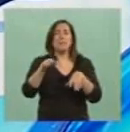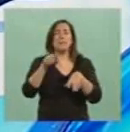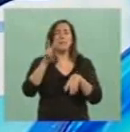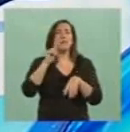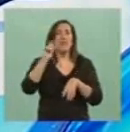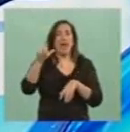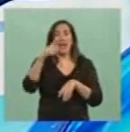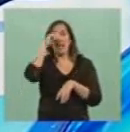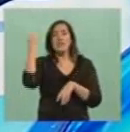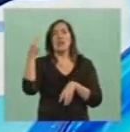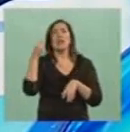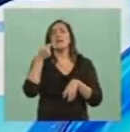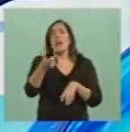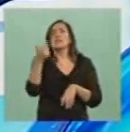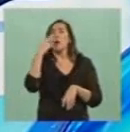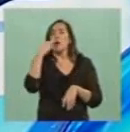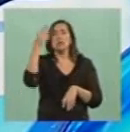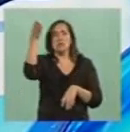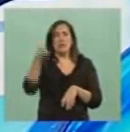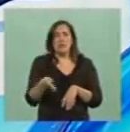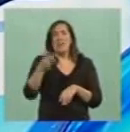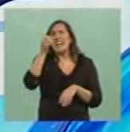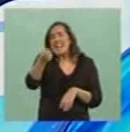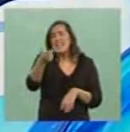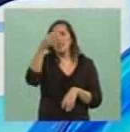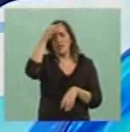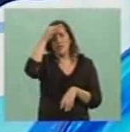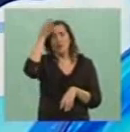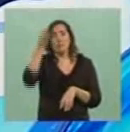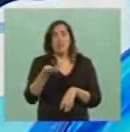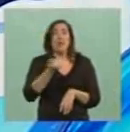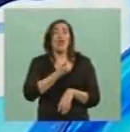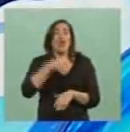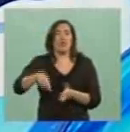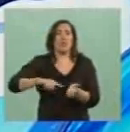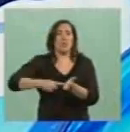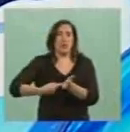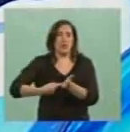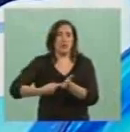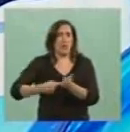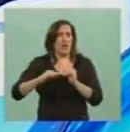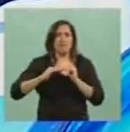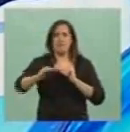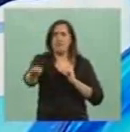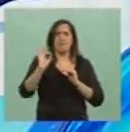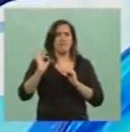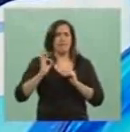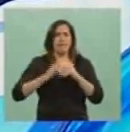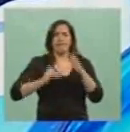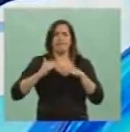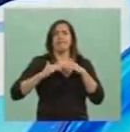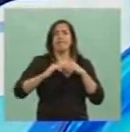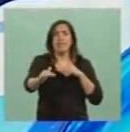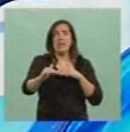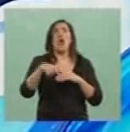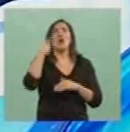4.600 kilómetros. El 11%, casi el 12% está aquí, pero totalmente pavimentada, al revés de lo que pasa en el interior